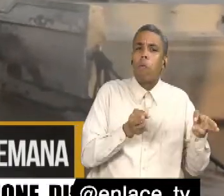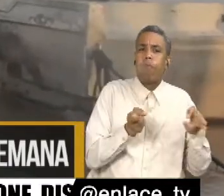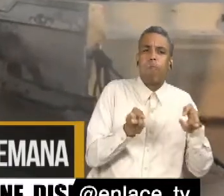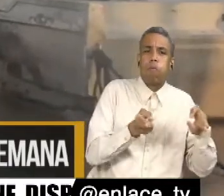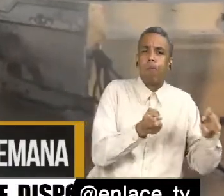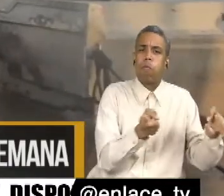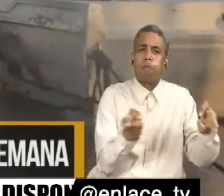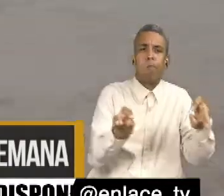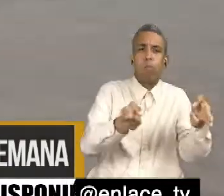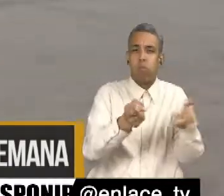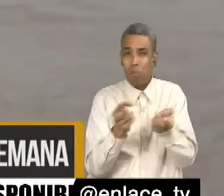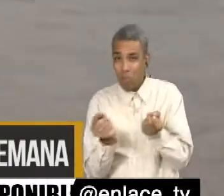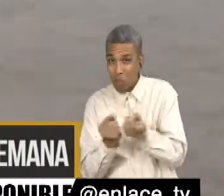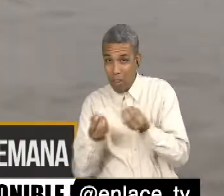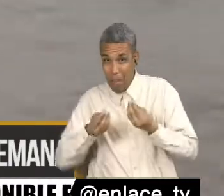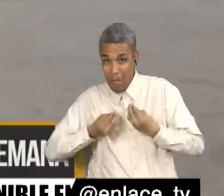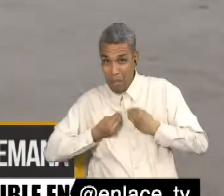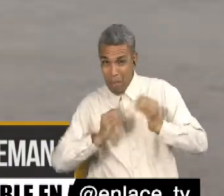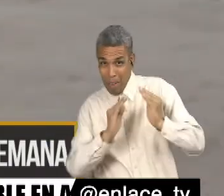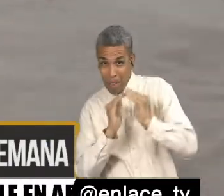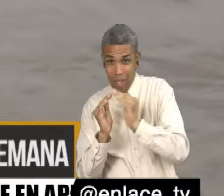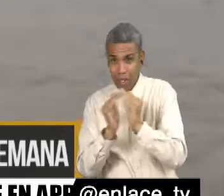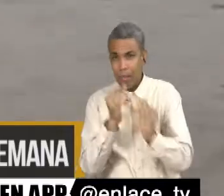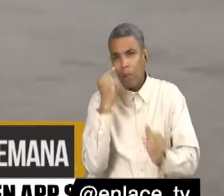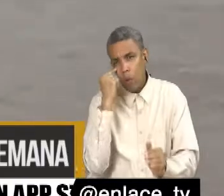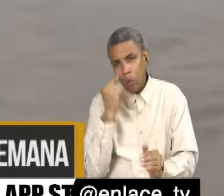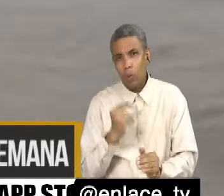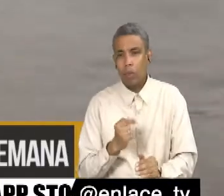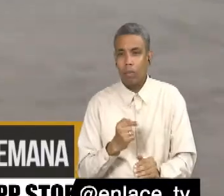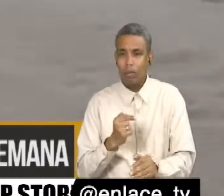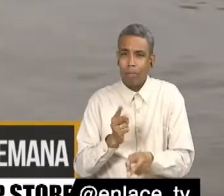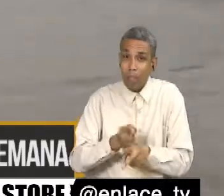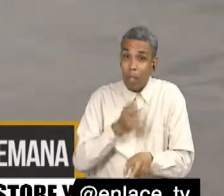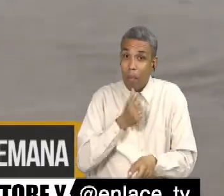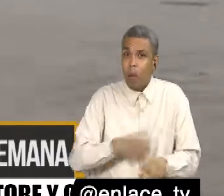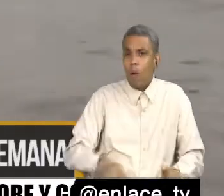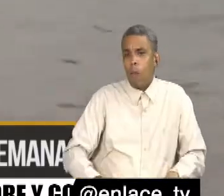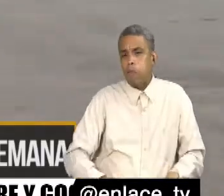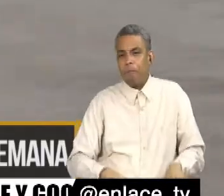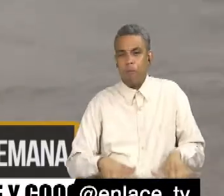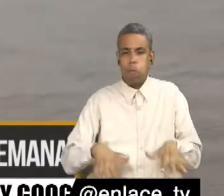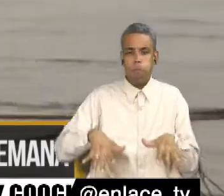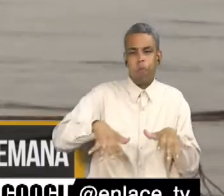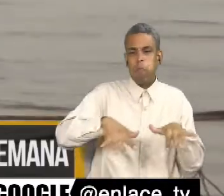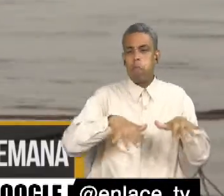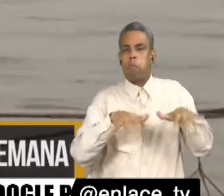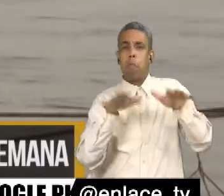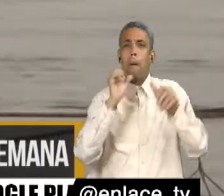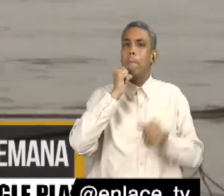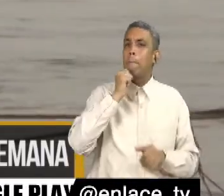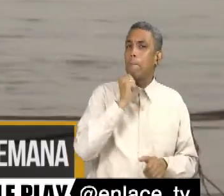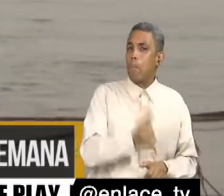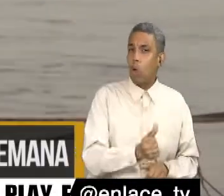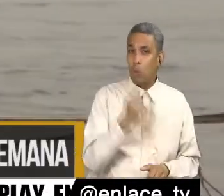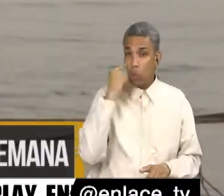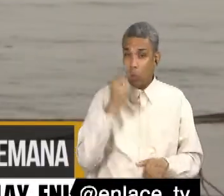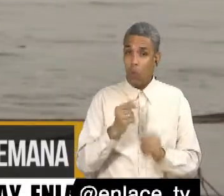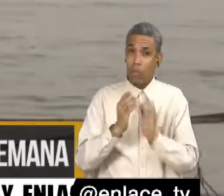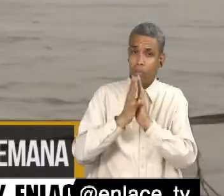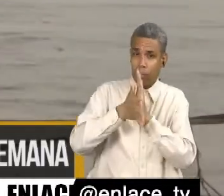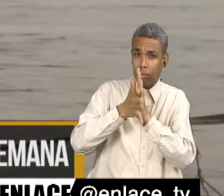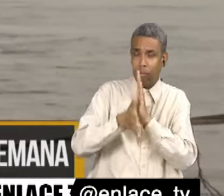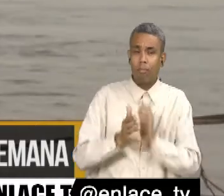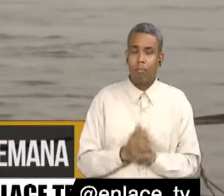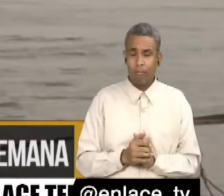Enlace Noticias. ¿Y qué podemos decirle a la comunidad con respecto a posibles inundaciones? ¿Podrían agravarse en este fin de semana? Bueno, Neila,